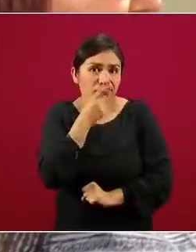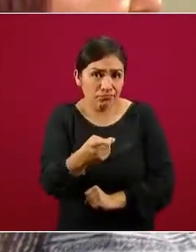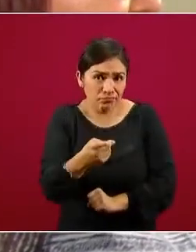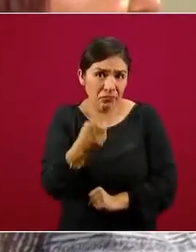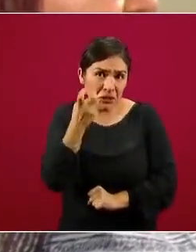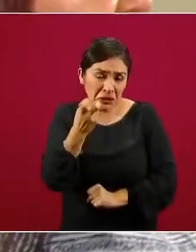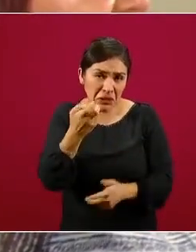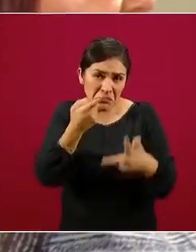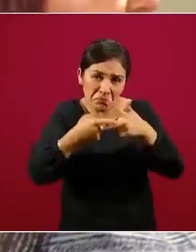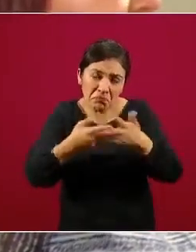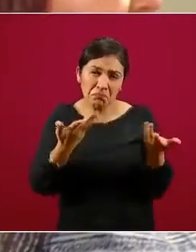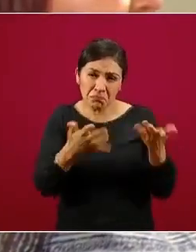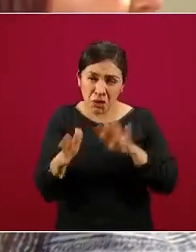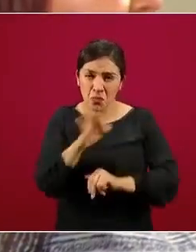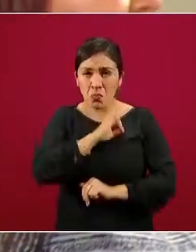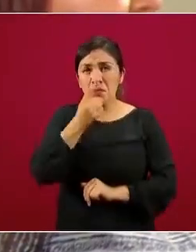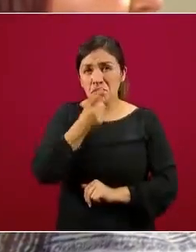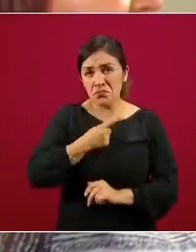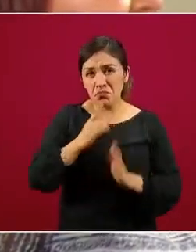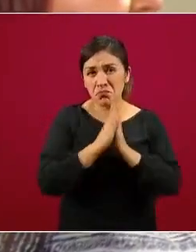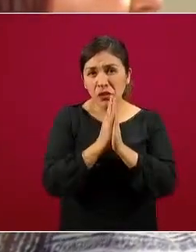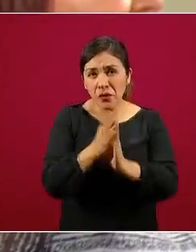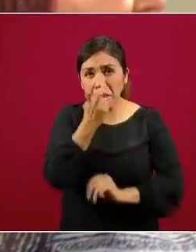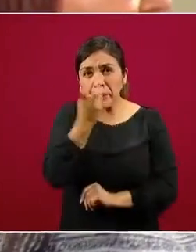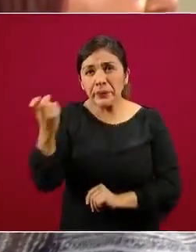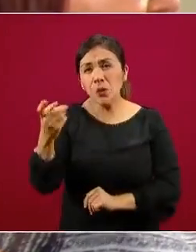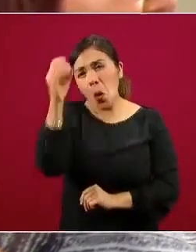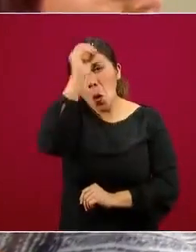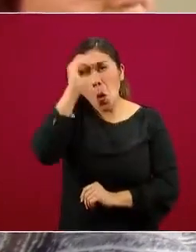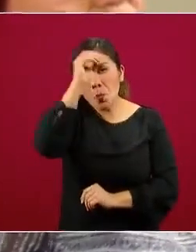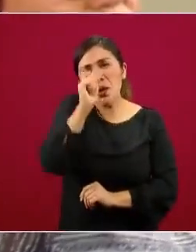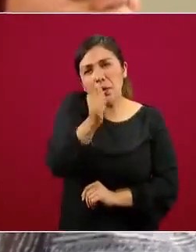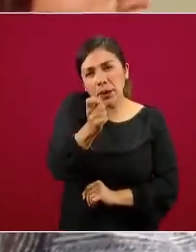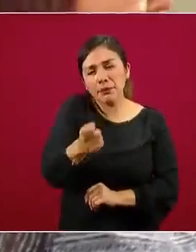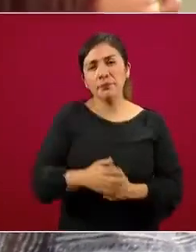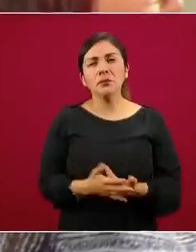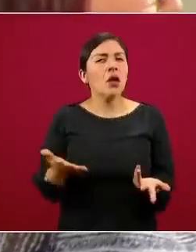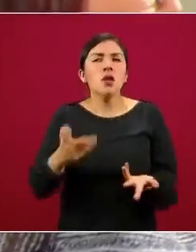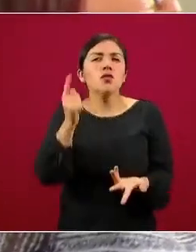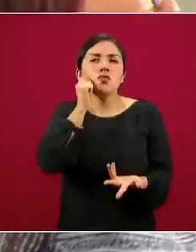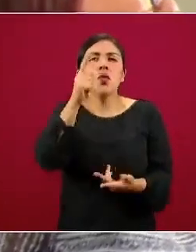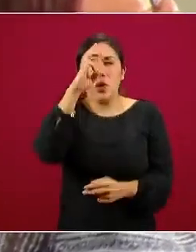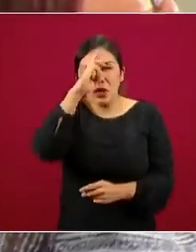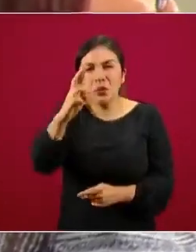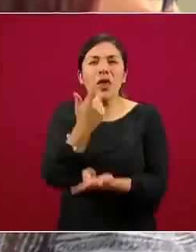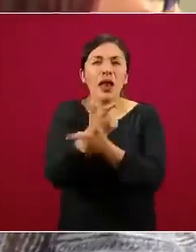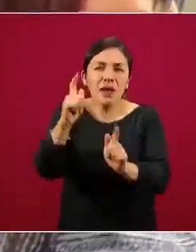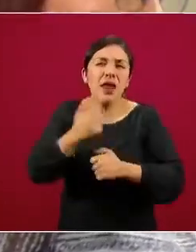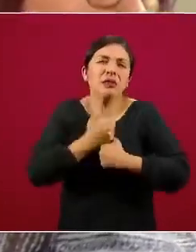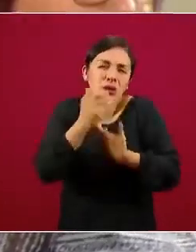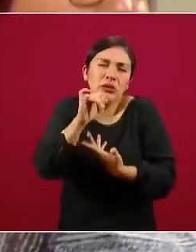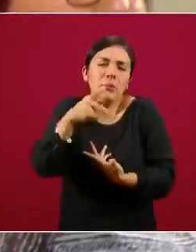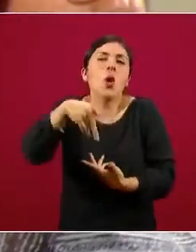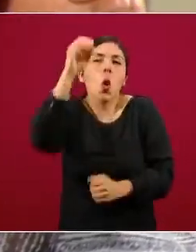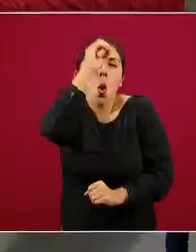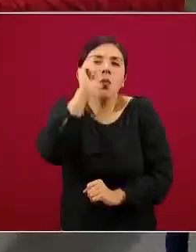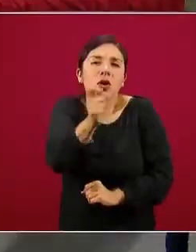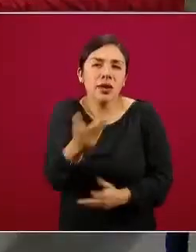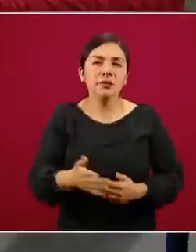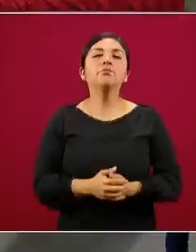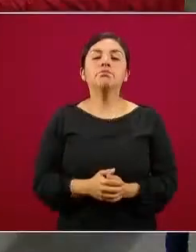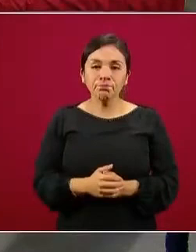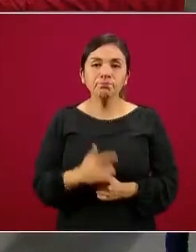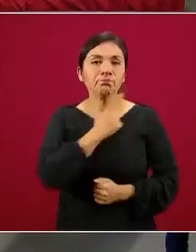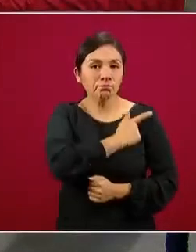estimando si me pueden dar información al respecto opinión al respecto independientemente que respeta la libertad de expresión con mucho gusto